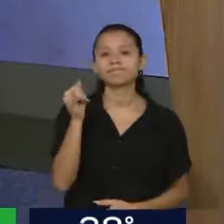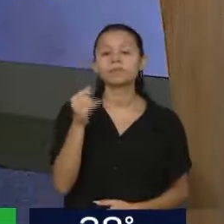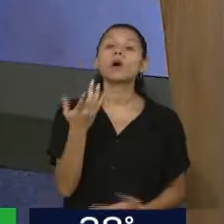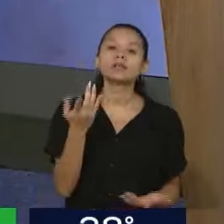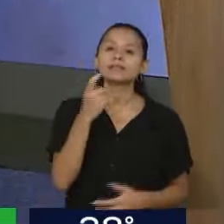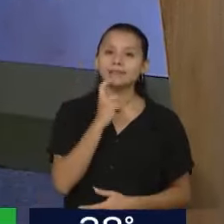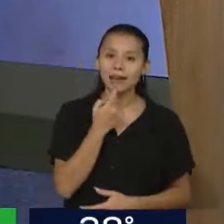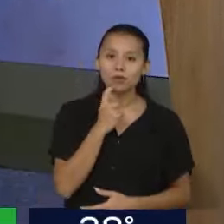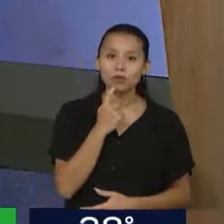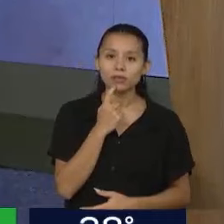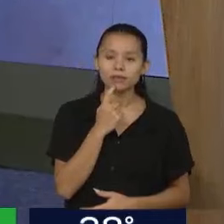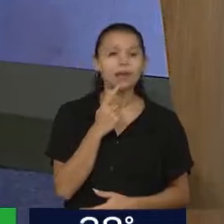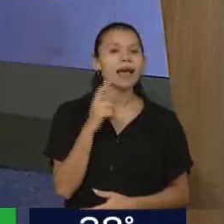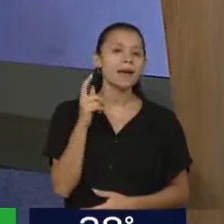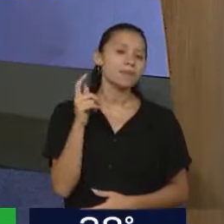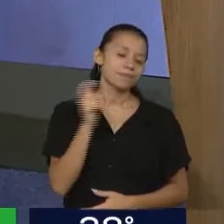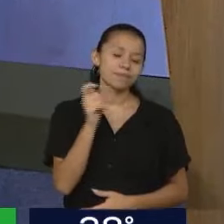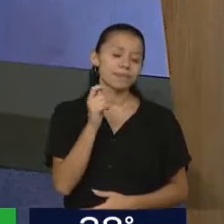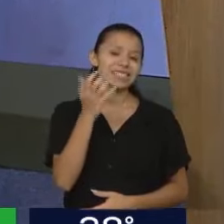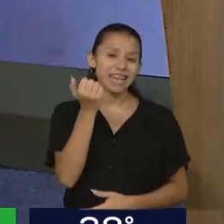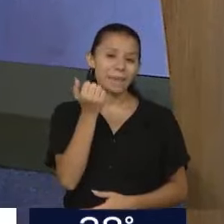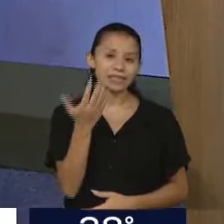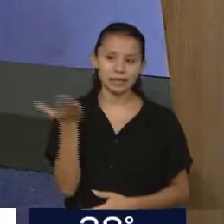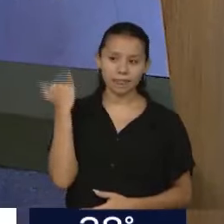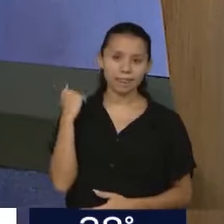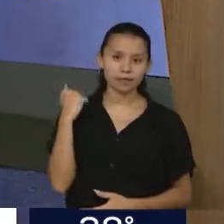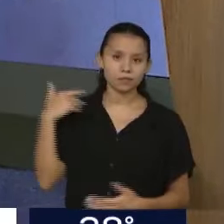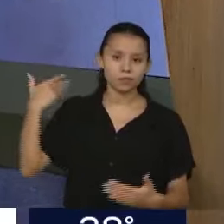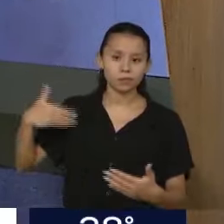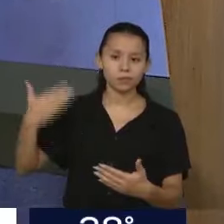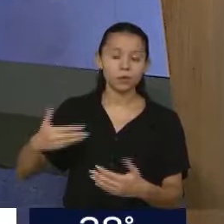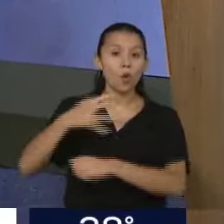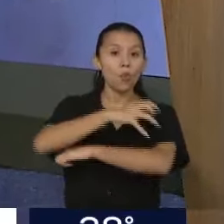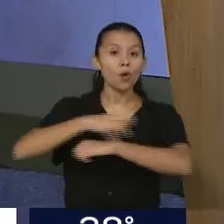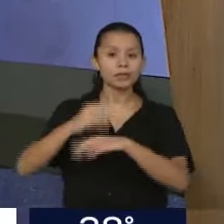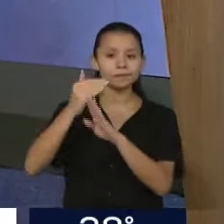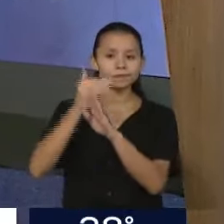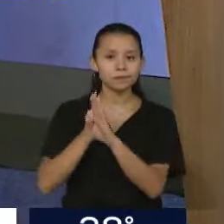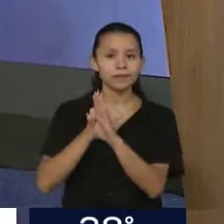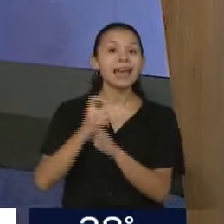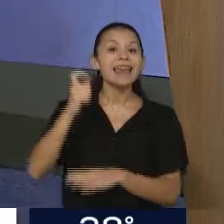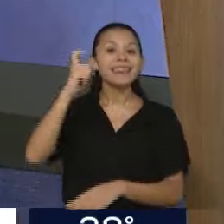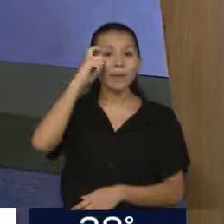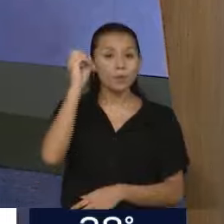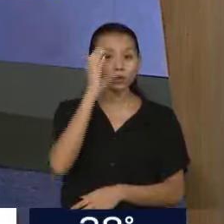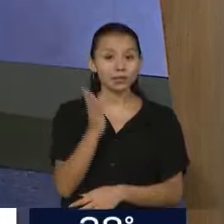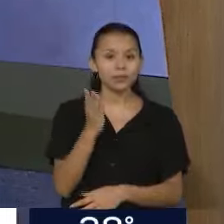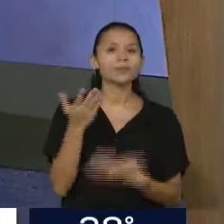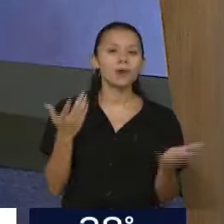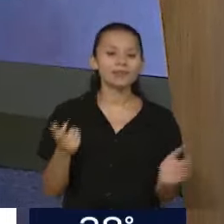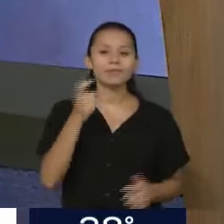la que el semestre pasado la pobreza se redujo 10%. Por eso te digo que Mendoza pasa